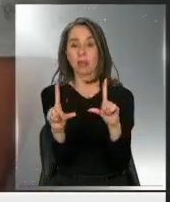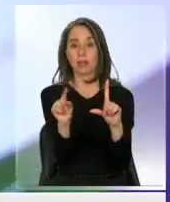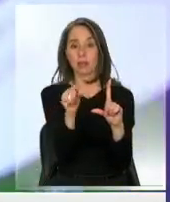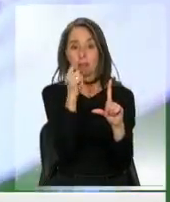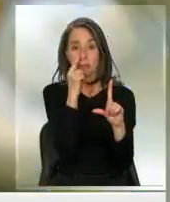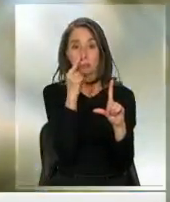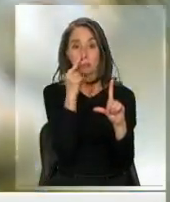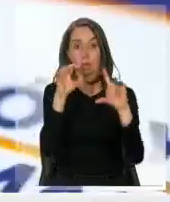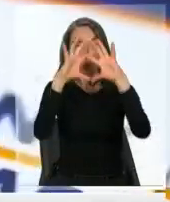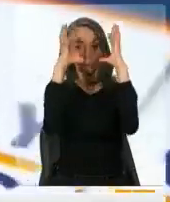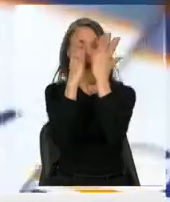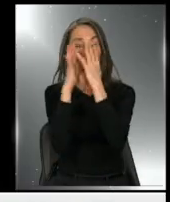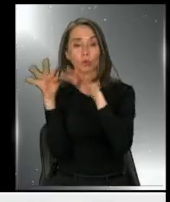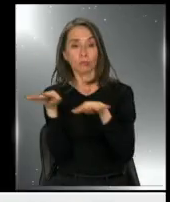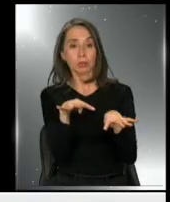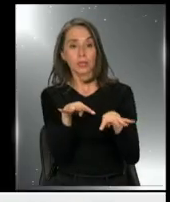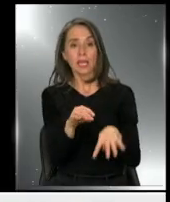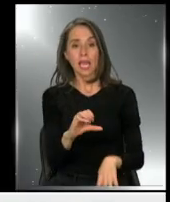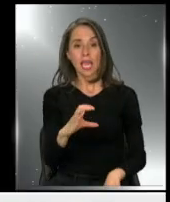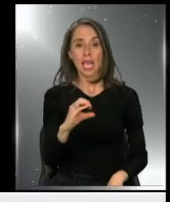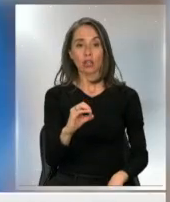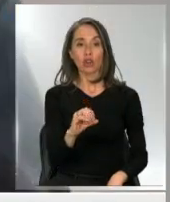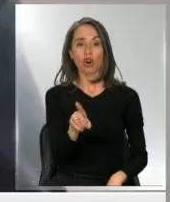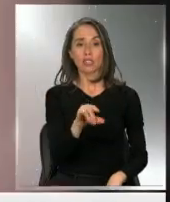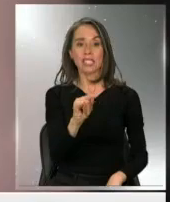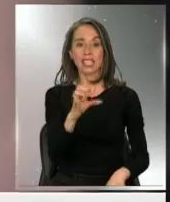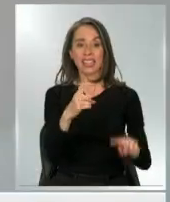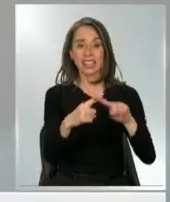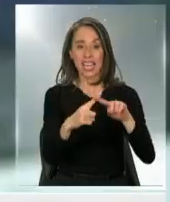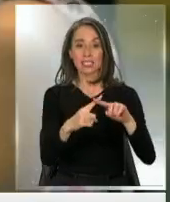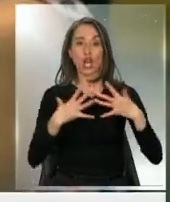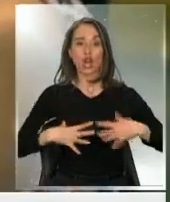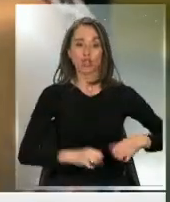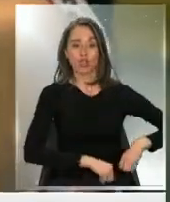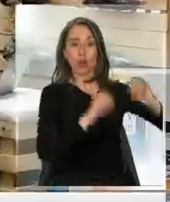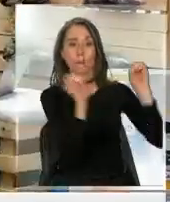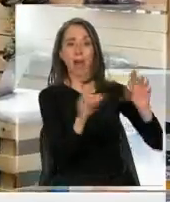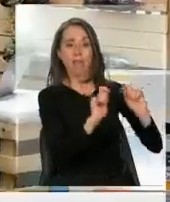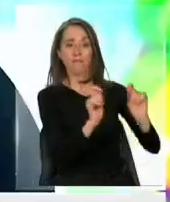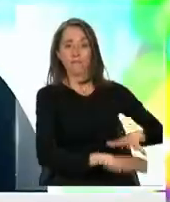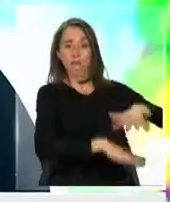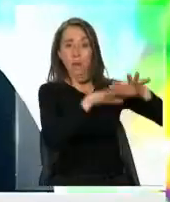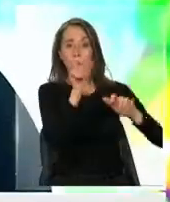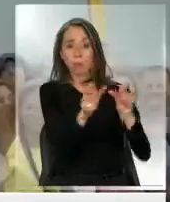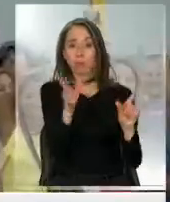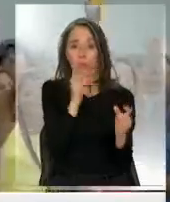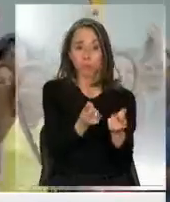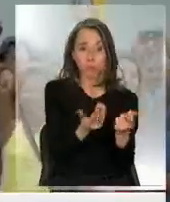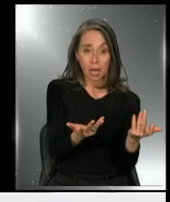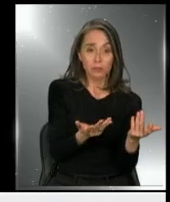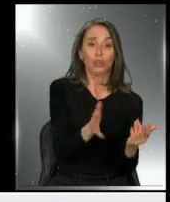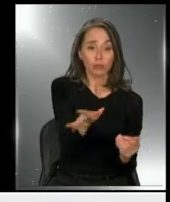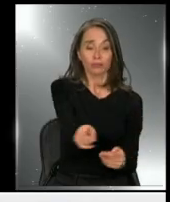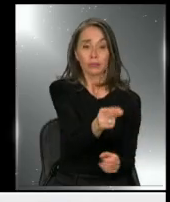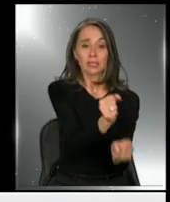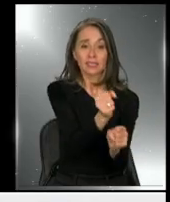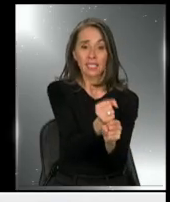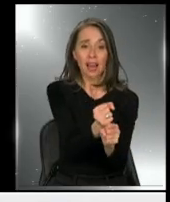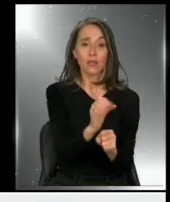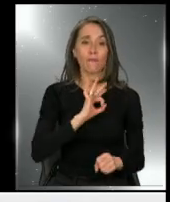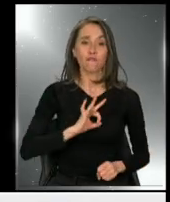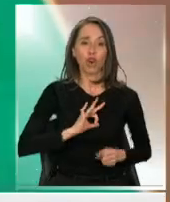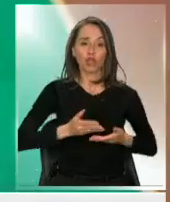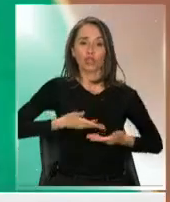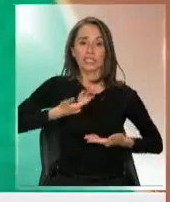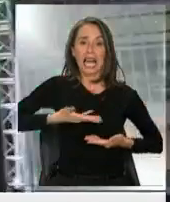que ha dado la vuelta al mundo. Se llama Ecocitex. Ellos toman toda esta ropa, utilizan gente vulnerable para poder trabajarla, sacarle los